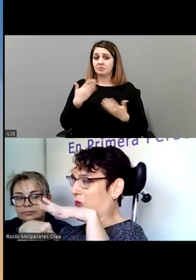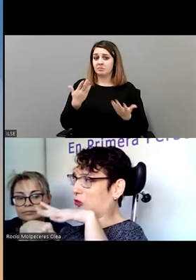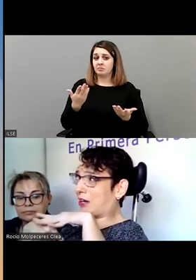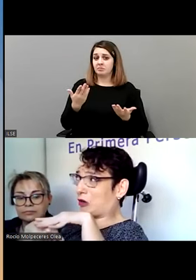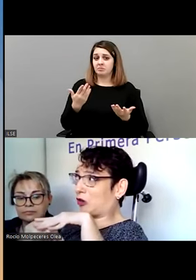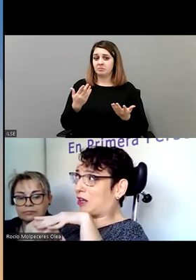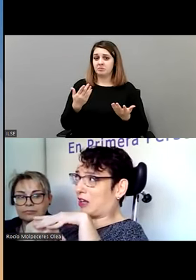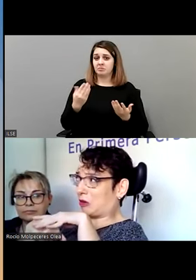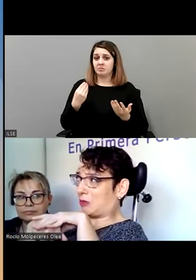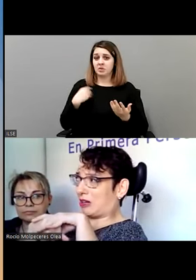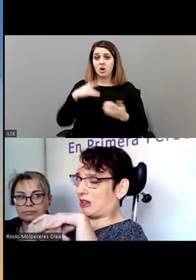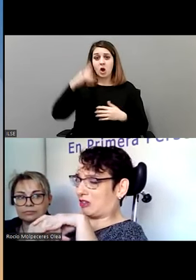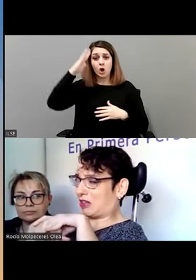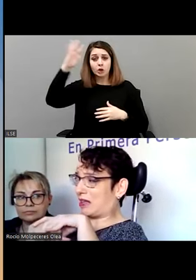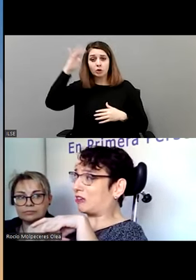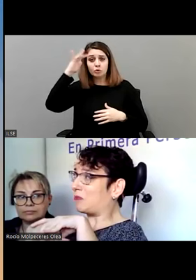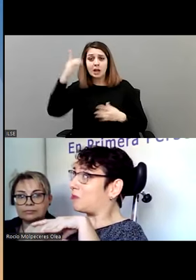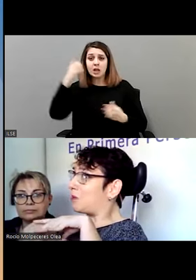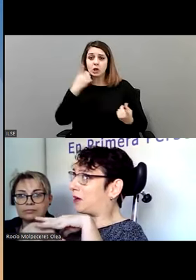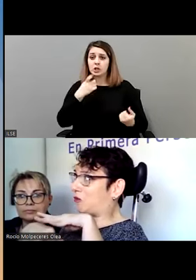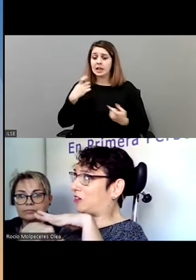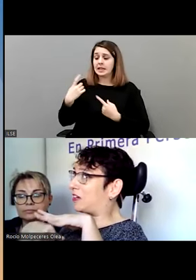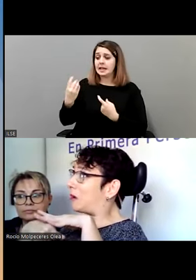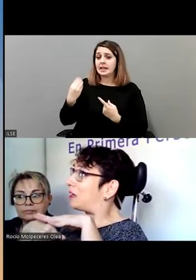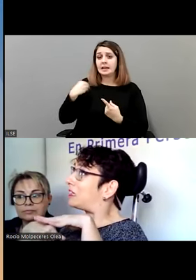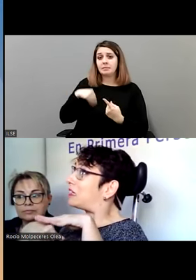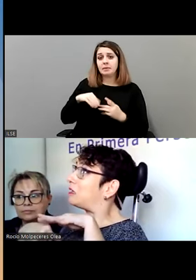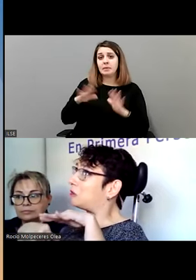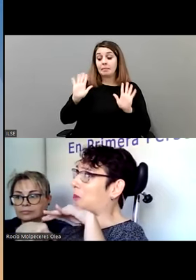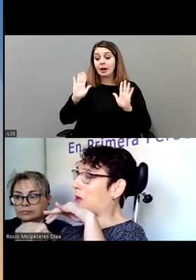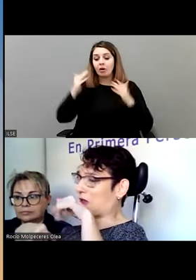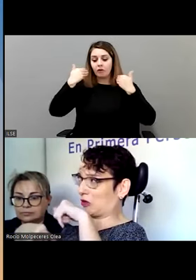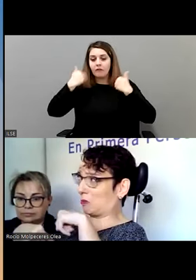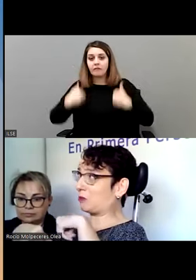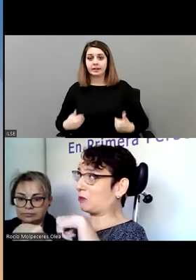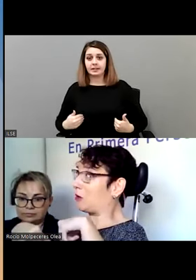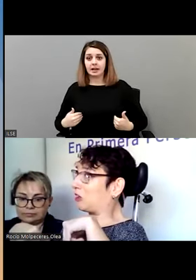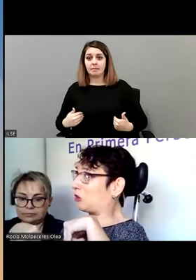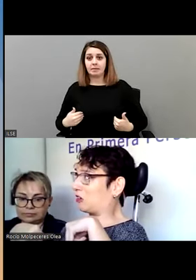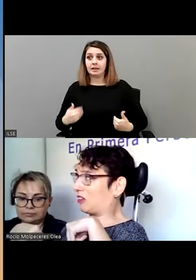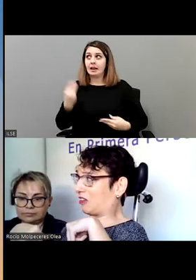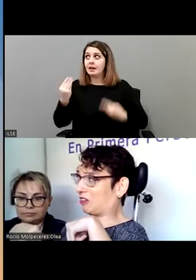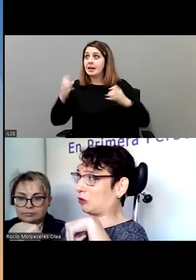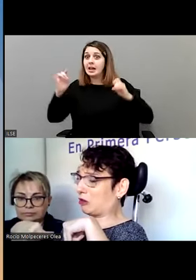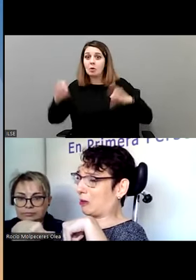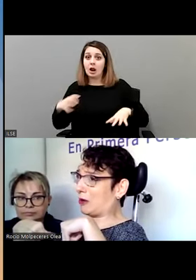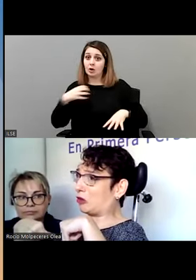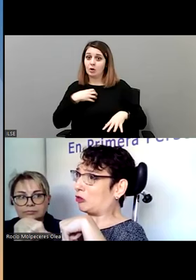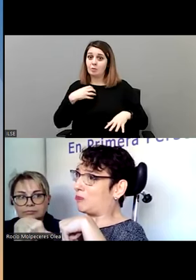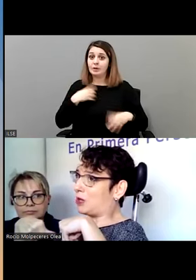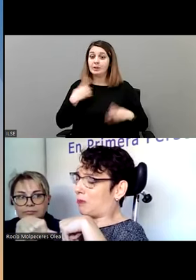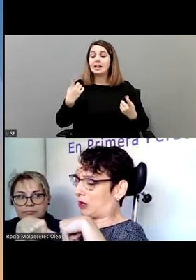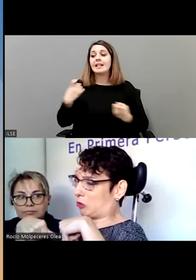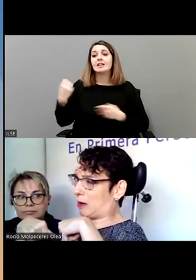los mismos sueños, las mismas necesidades, pero físicamente no puedo hacer lo mismo. Entonces necesito los